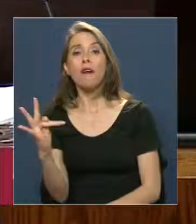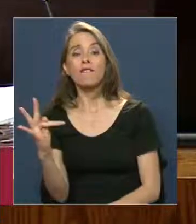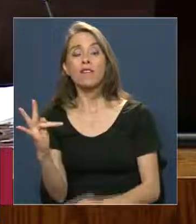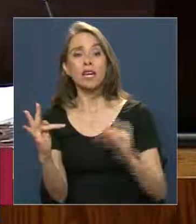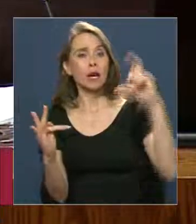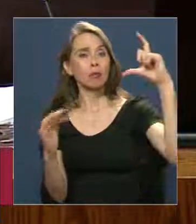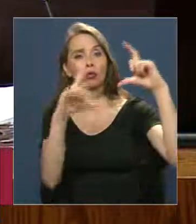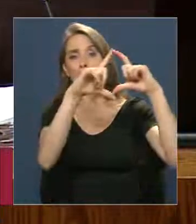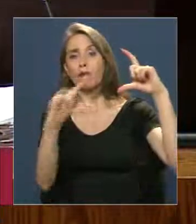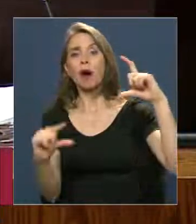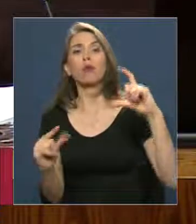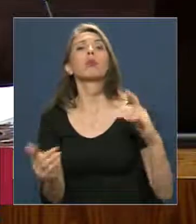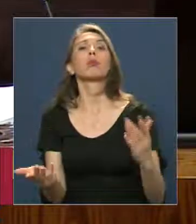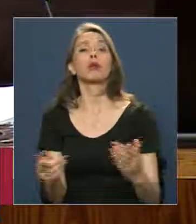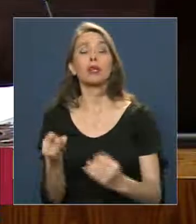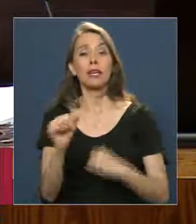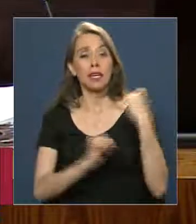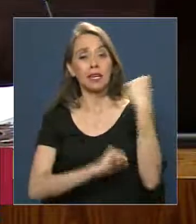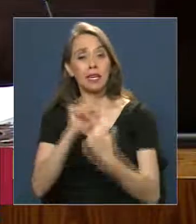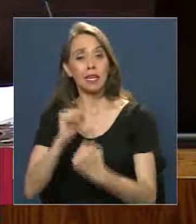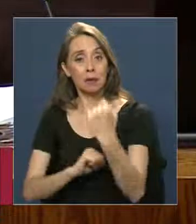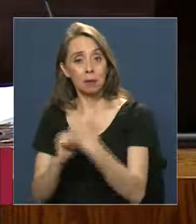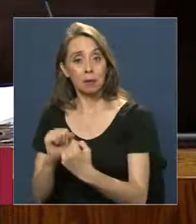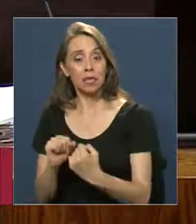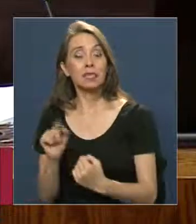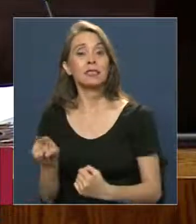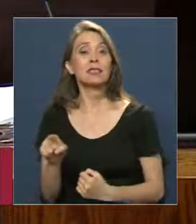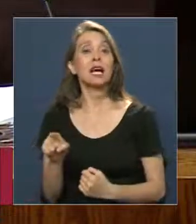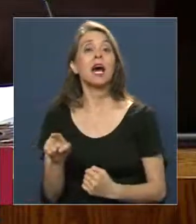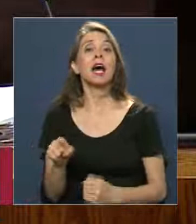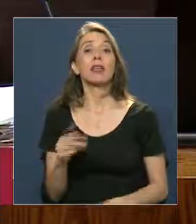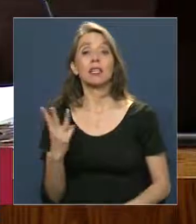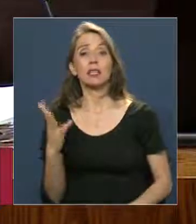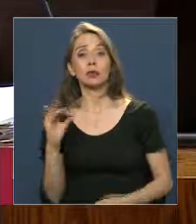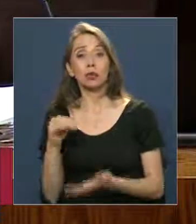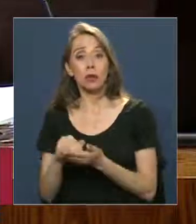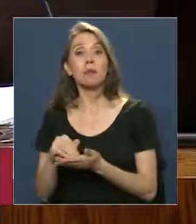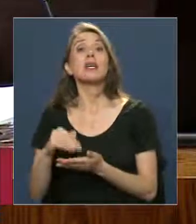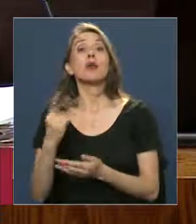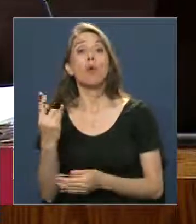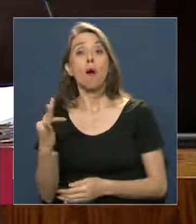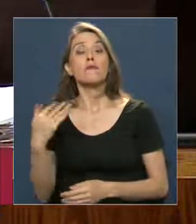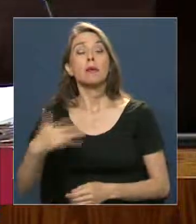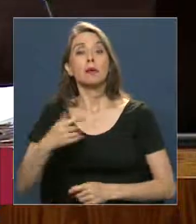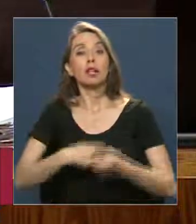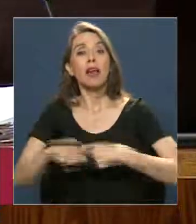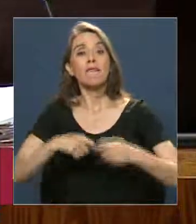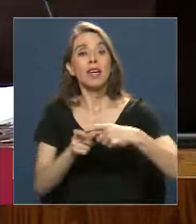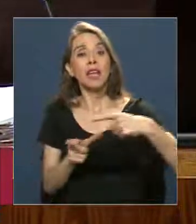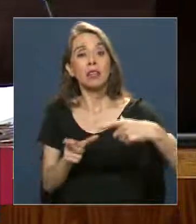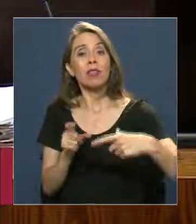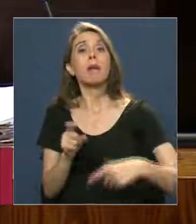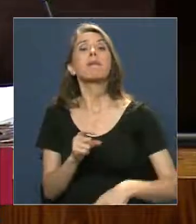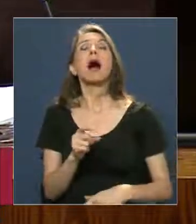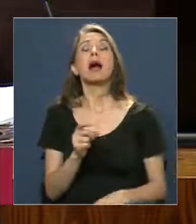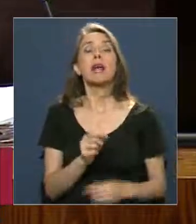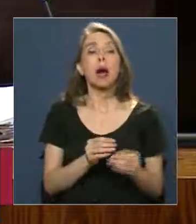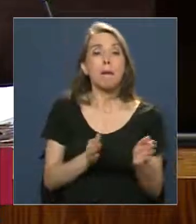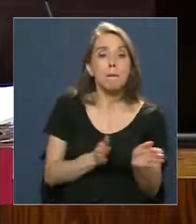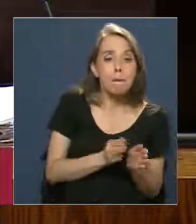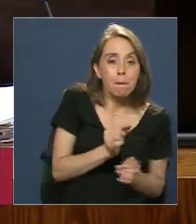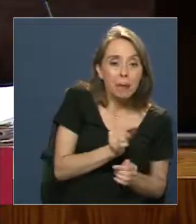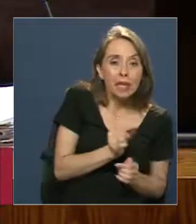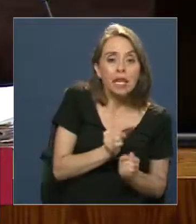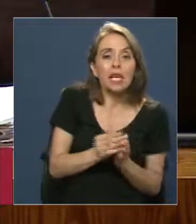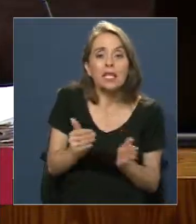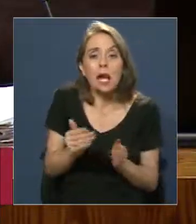Lo estamos haciendo porque estas empresas son clave también para las micro, pequeñas y medianas. desde la perspectiva de la cadena de pago, desde la